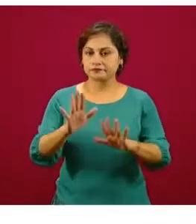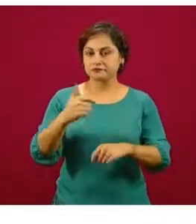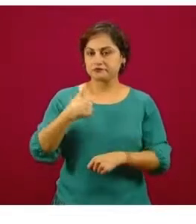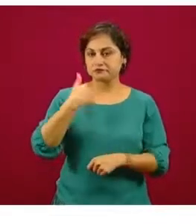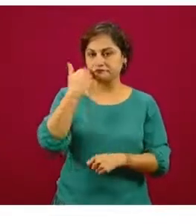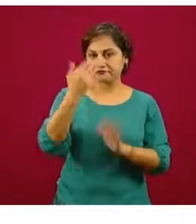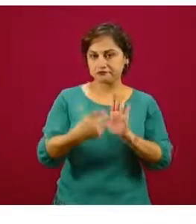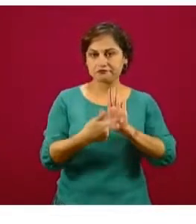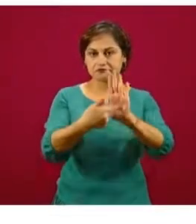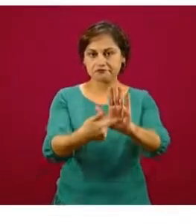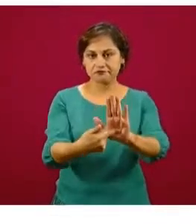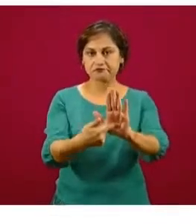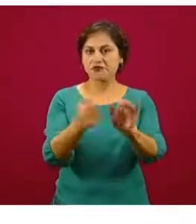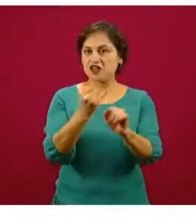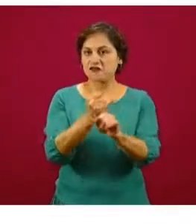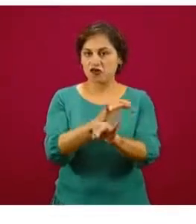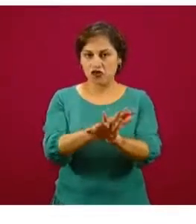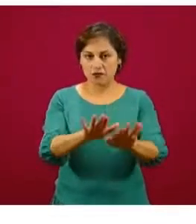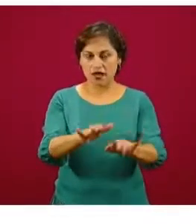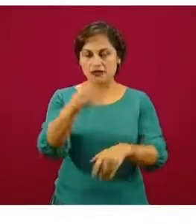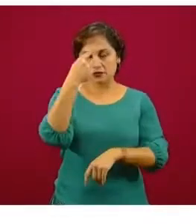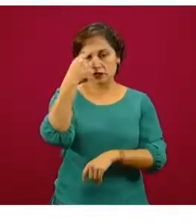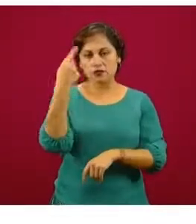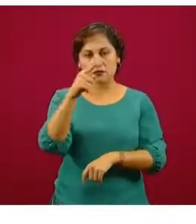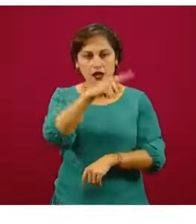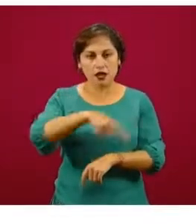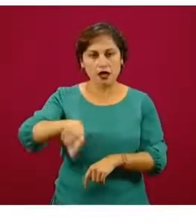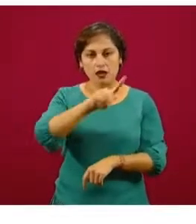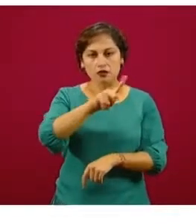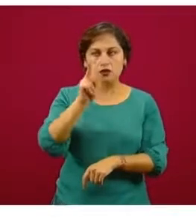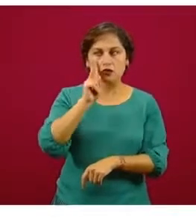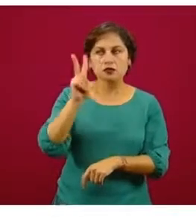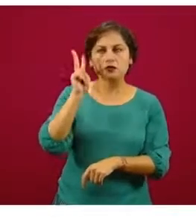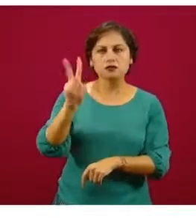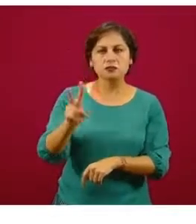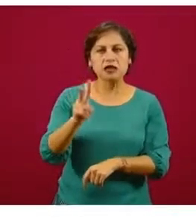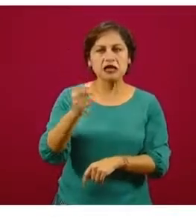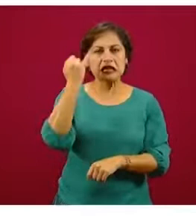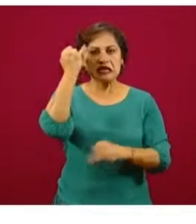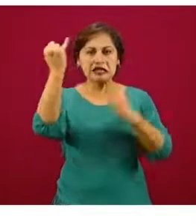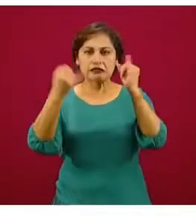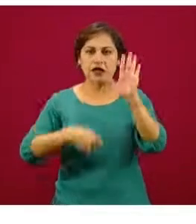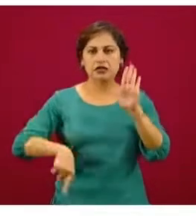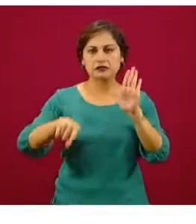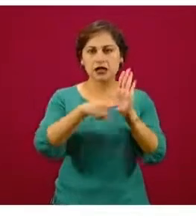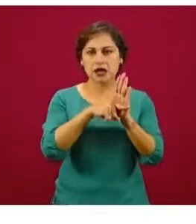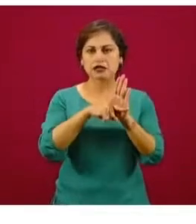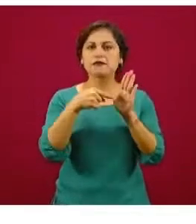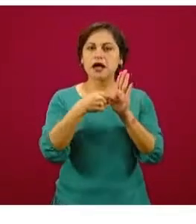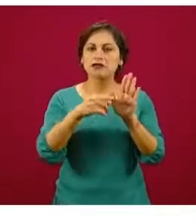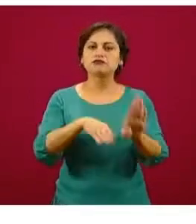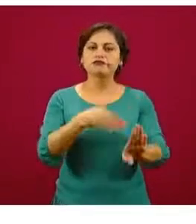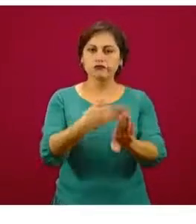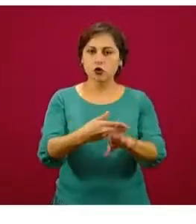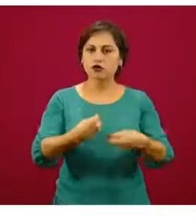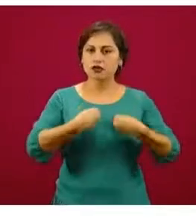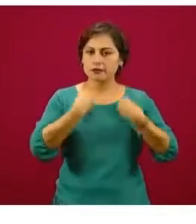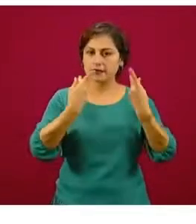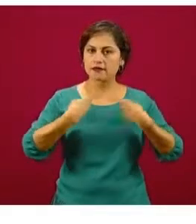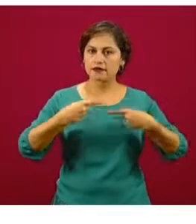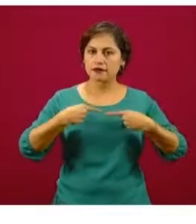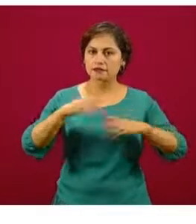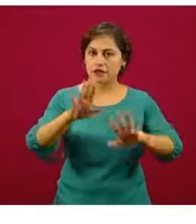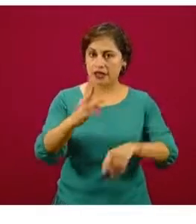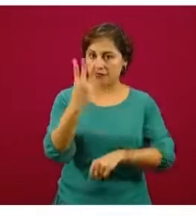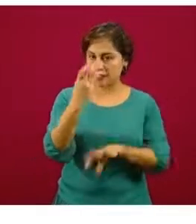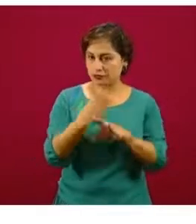datos como para ver justamente cómo los prejuicios tienen repercusiones en la vida de las personas. 3